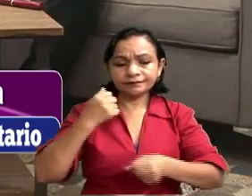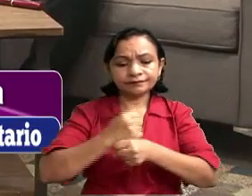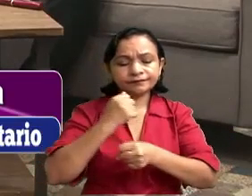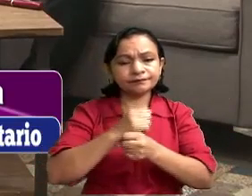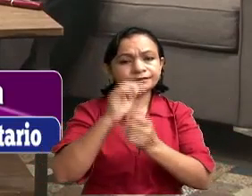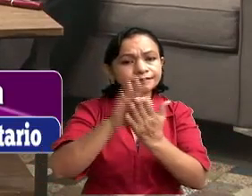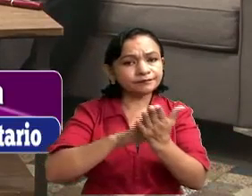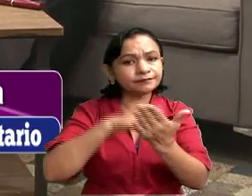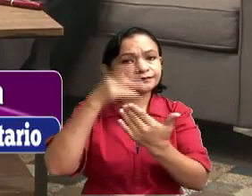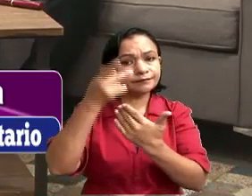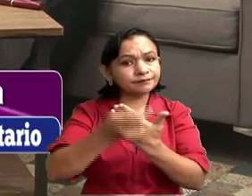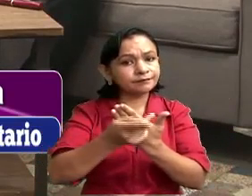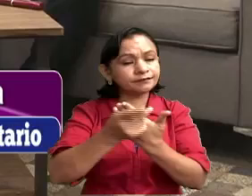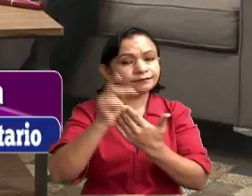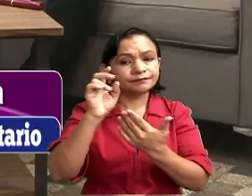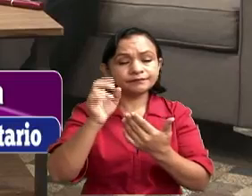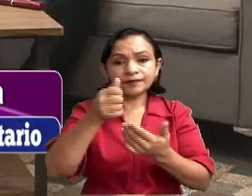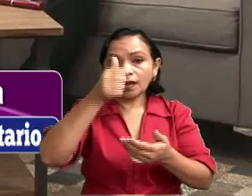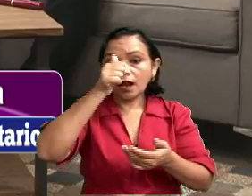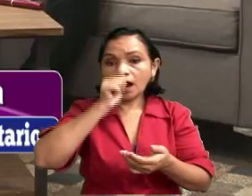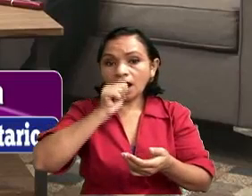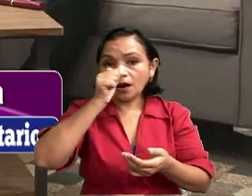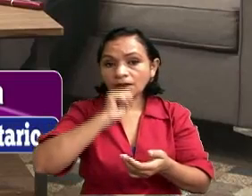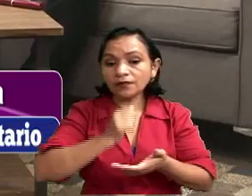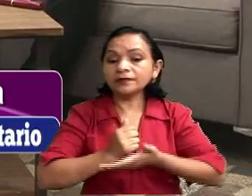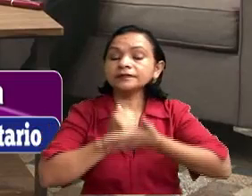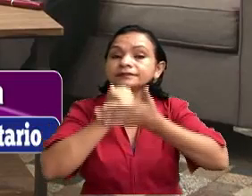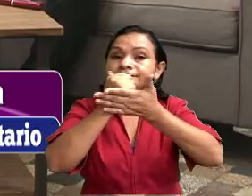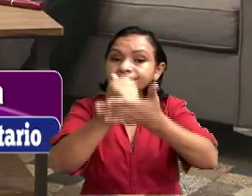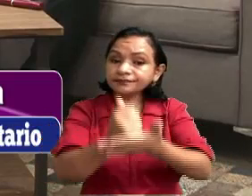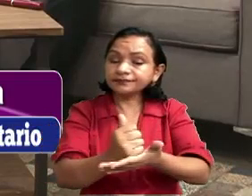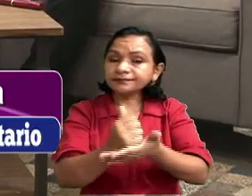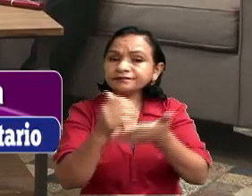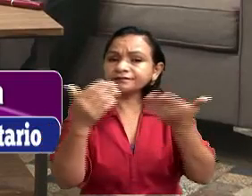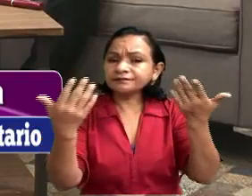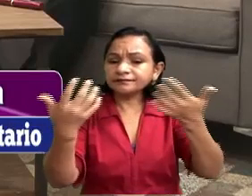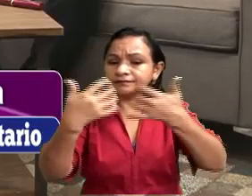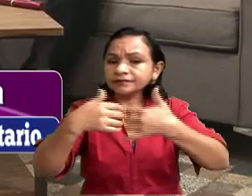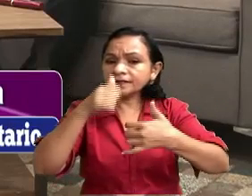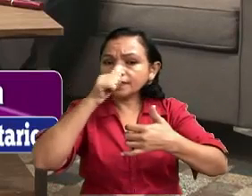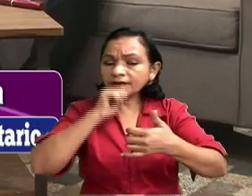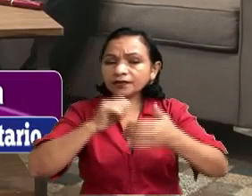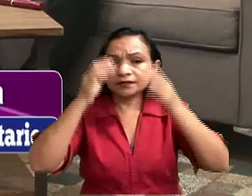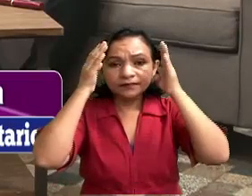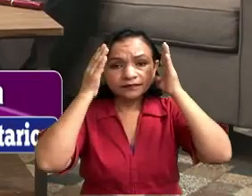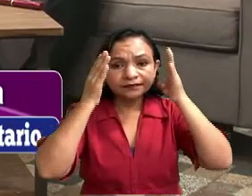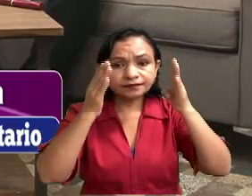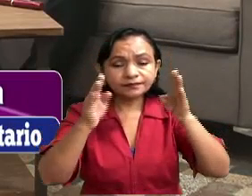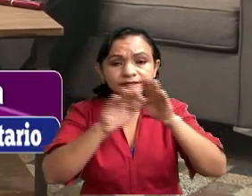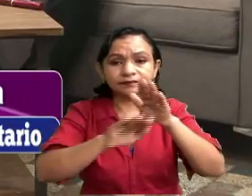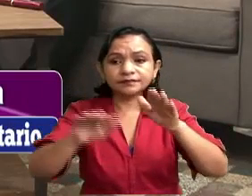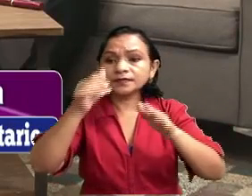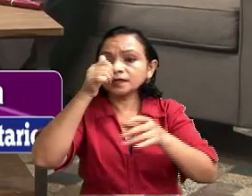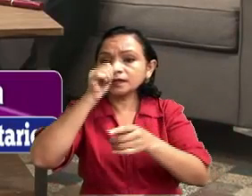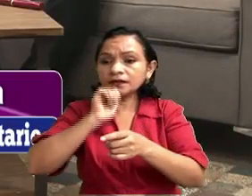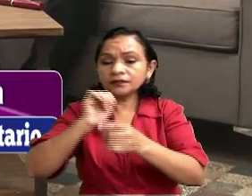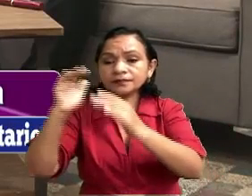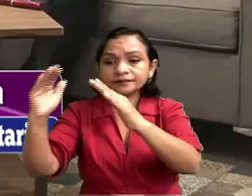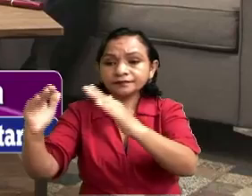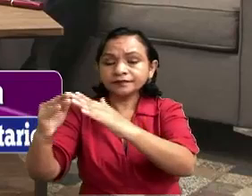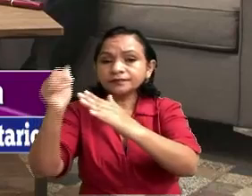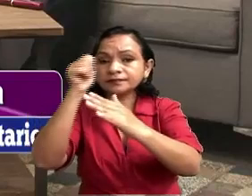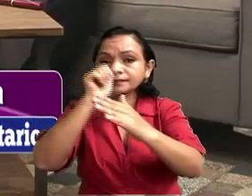programa a través de NACAL que va permitiendo ampliar la cobertura de agua potable